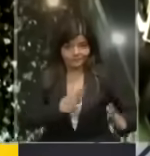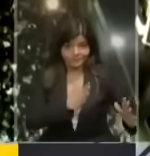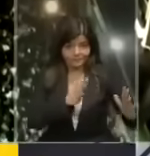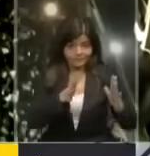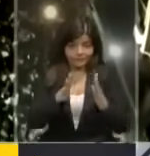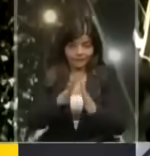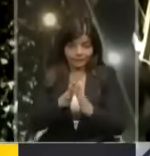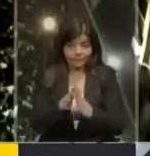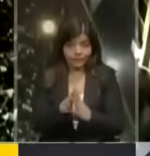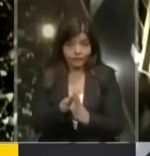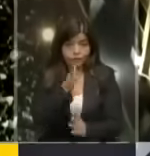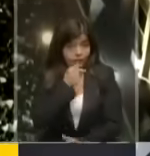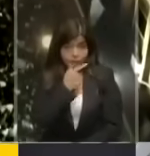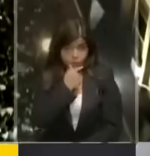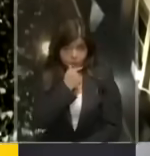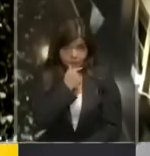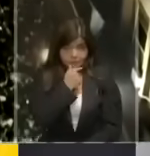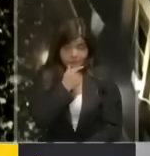Sin lugar a dudas,